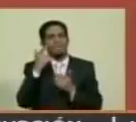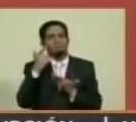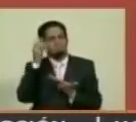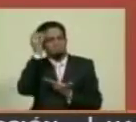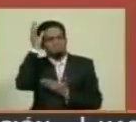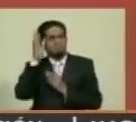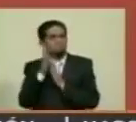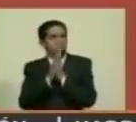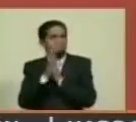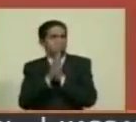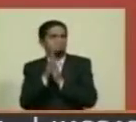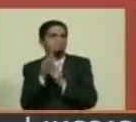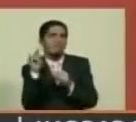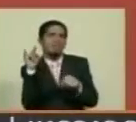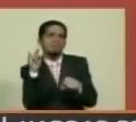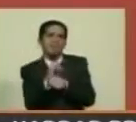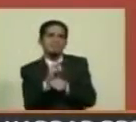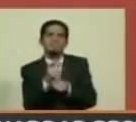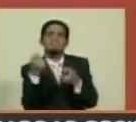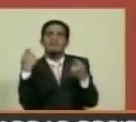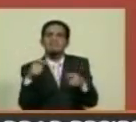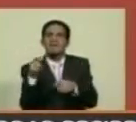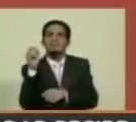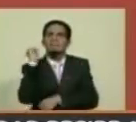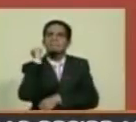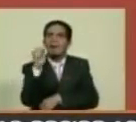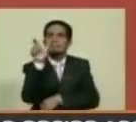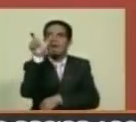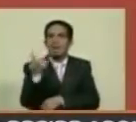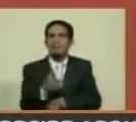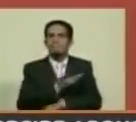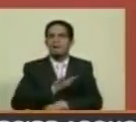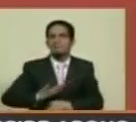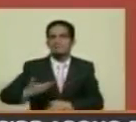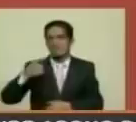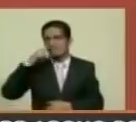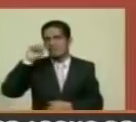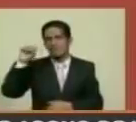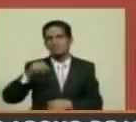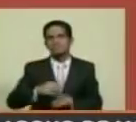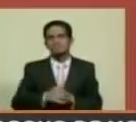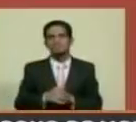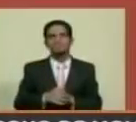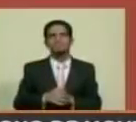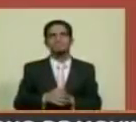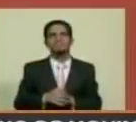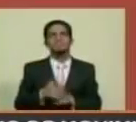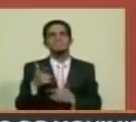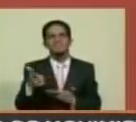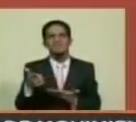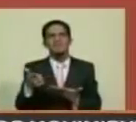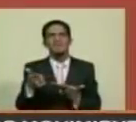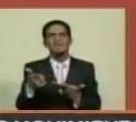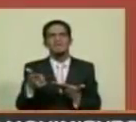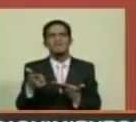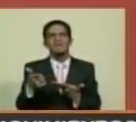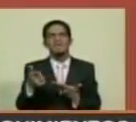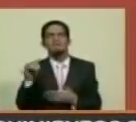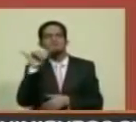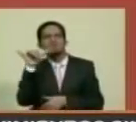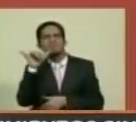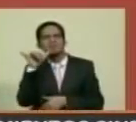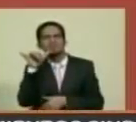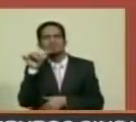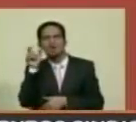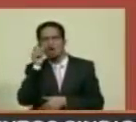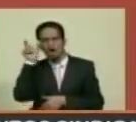presidente, que conspira para golpes de Estado, golpes militares, que obtiene información proveniente